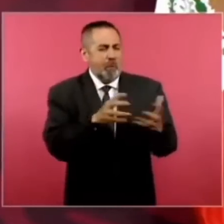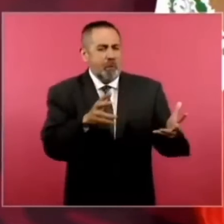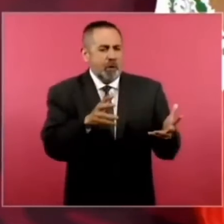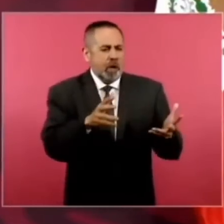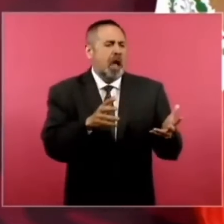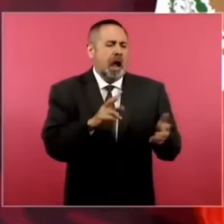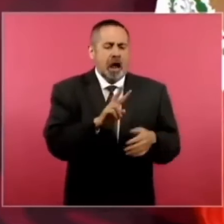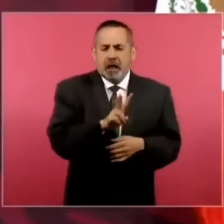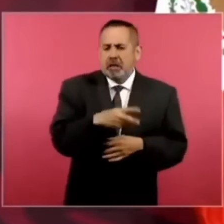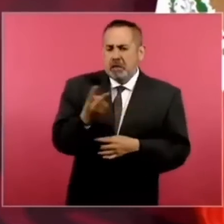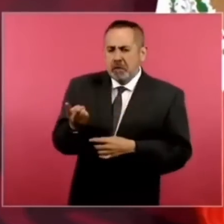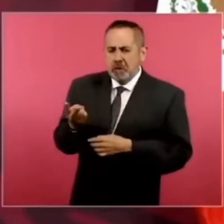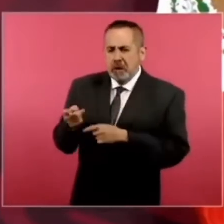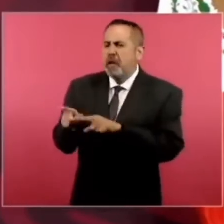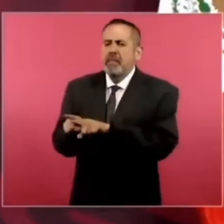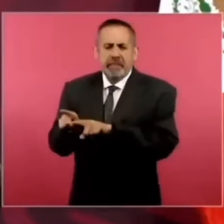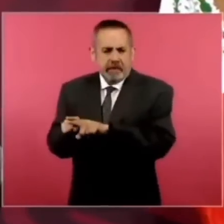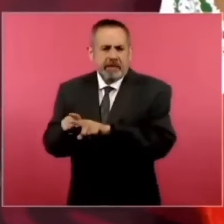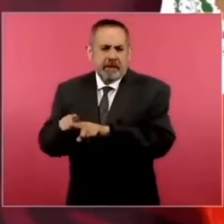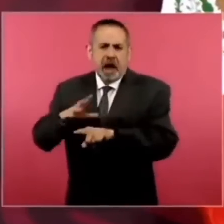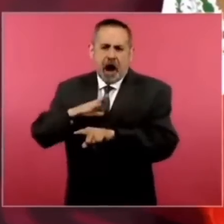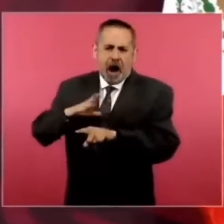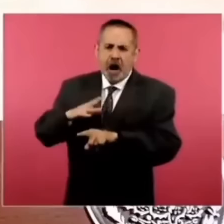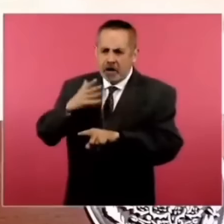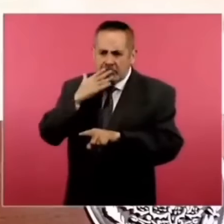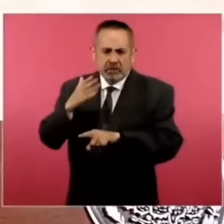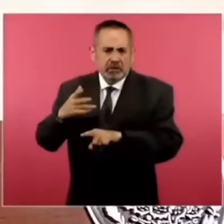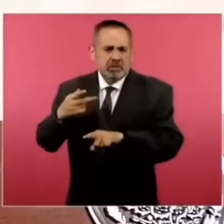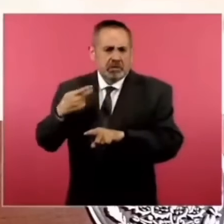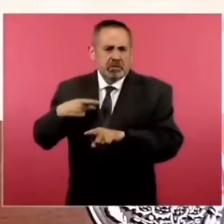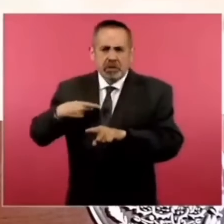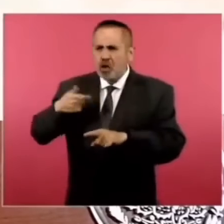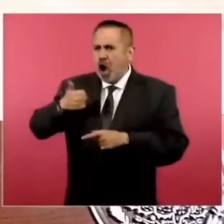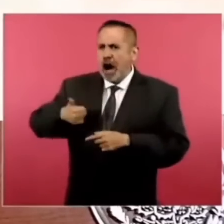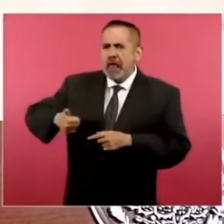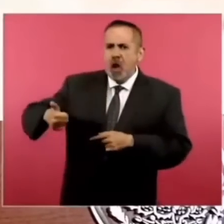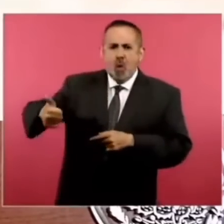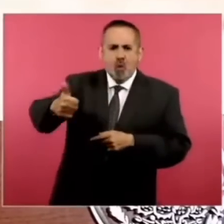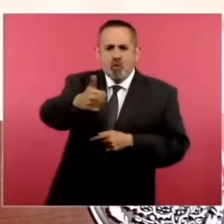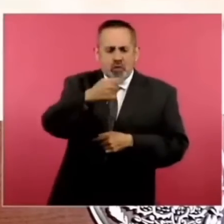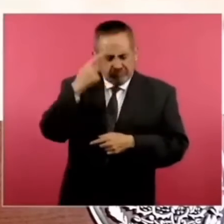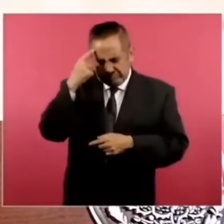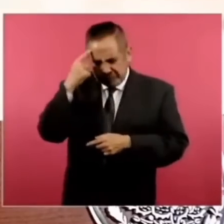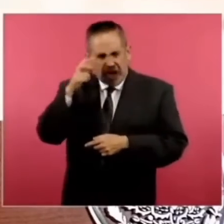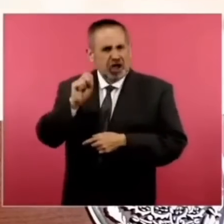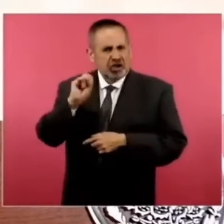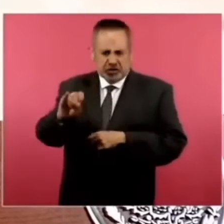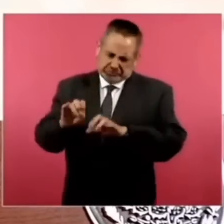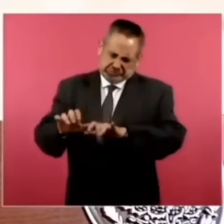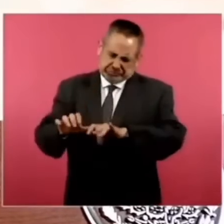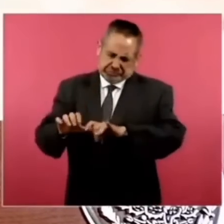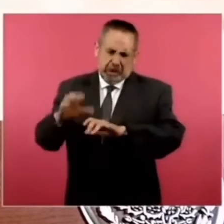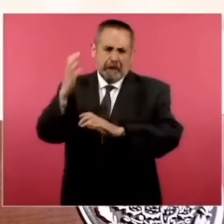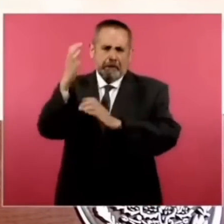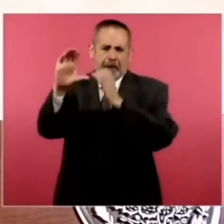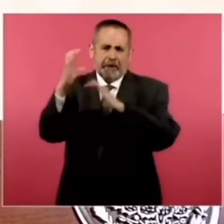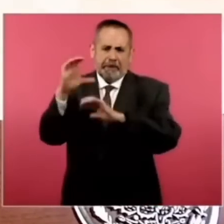las redes, así también cada ciudadano, cada persona